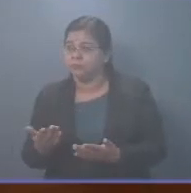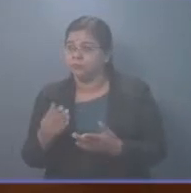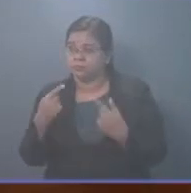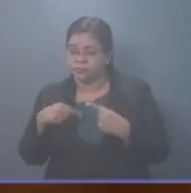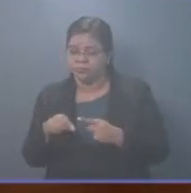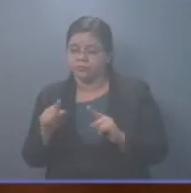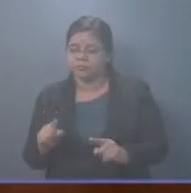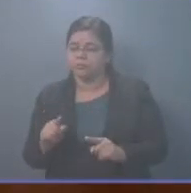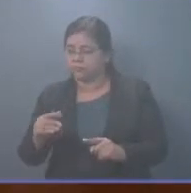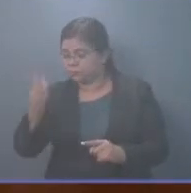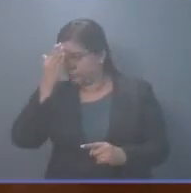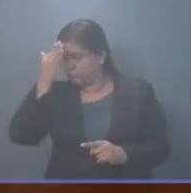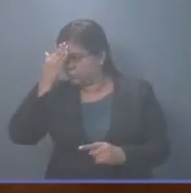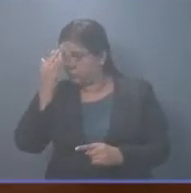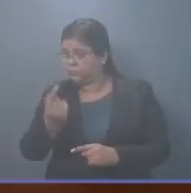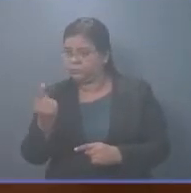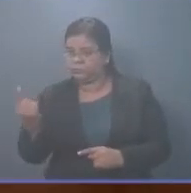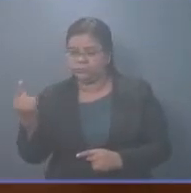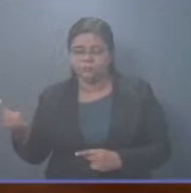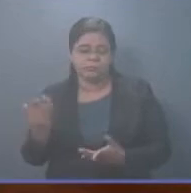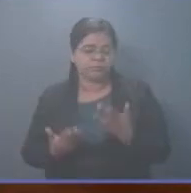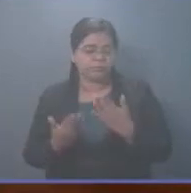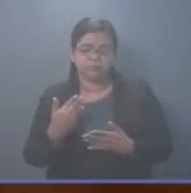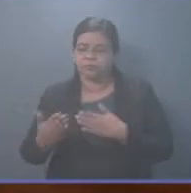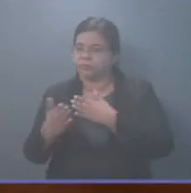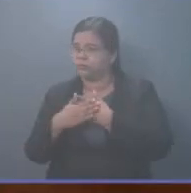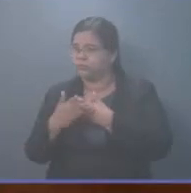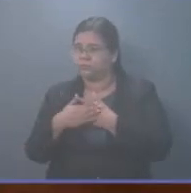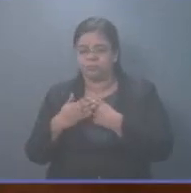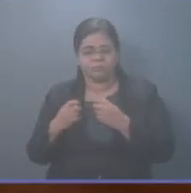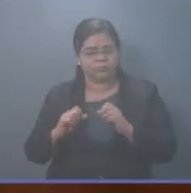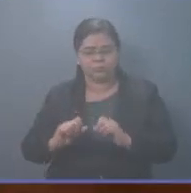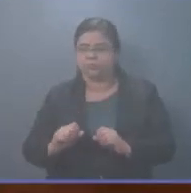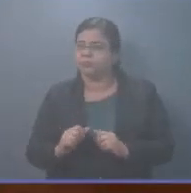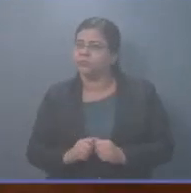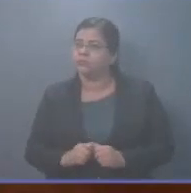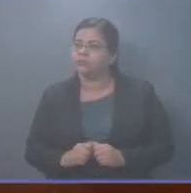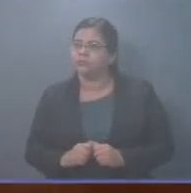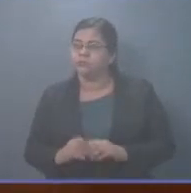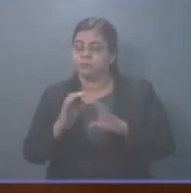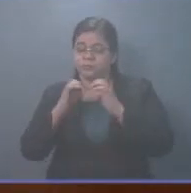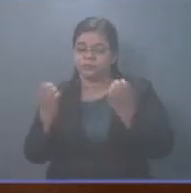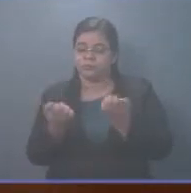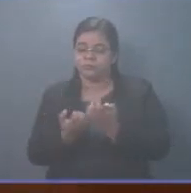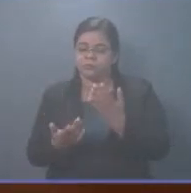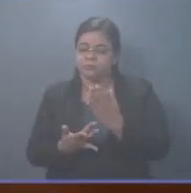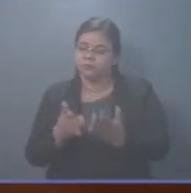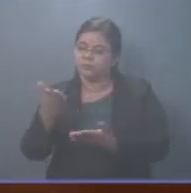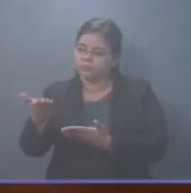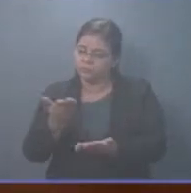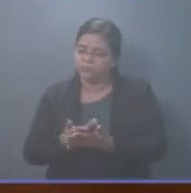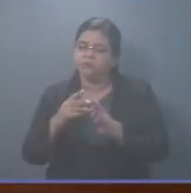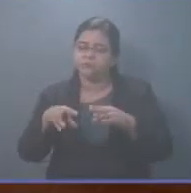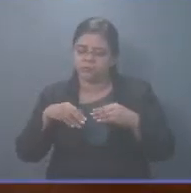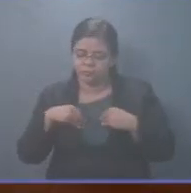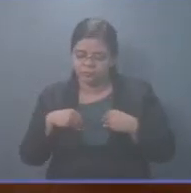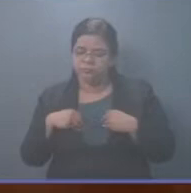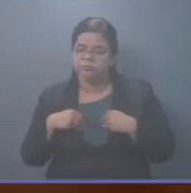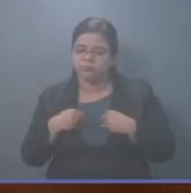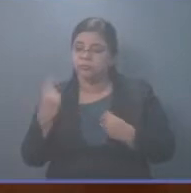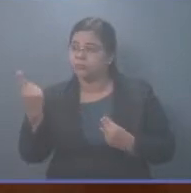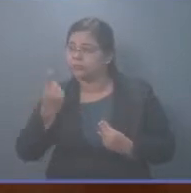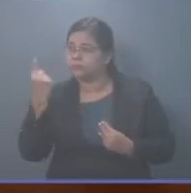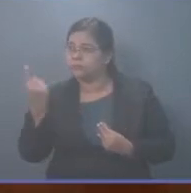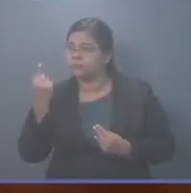tener conocimiento de las personas que no se han reportado fallecidas. Okay. El equipo técnico propone aceptar esa observación